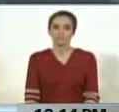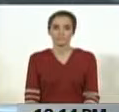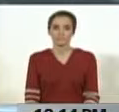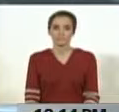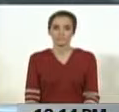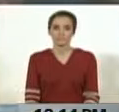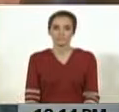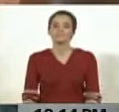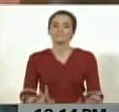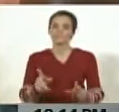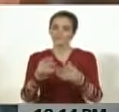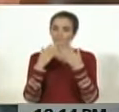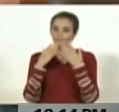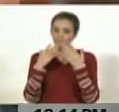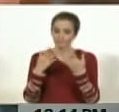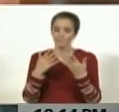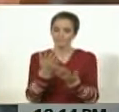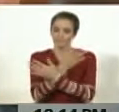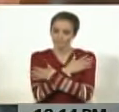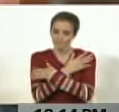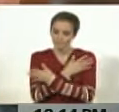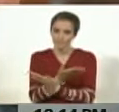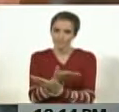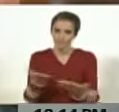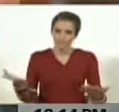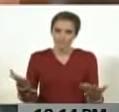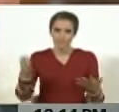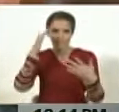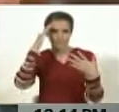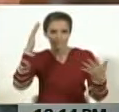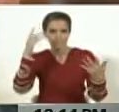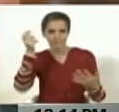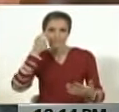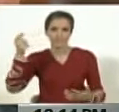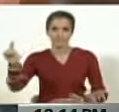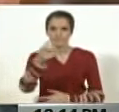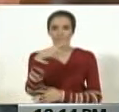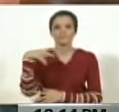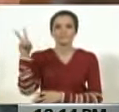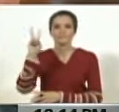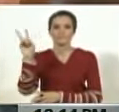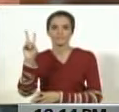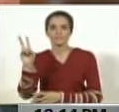Sí, muchas gracias. Un abrazo a ustedes, un saludo al pueblo de Venezuela.